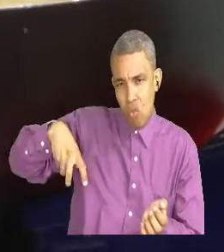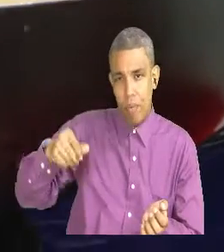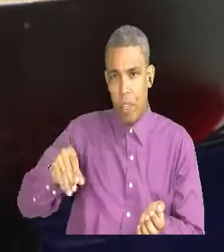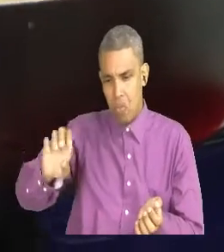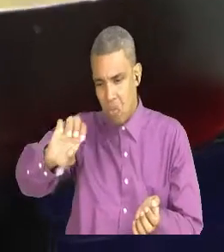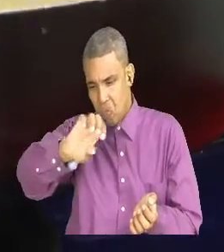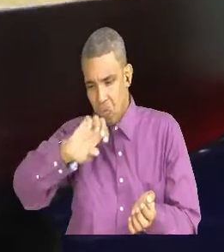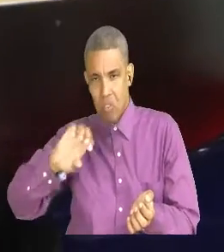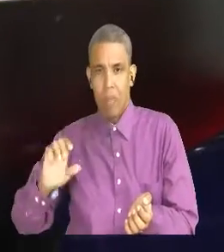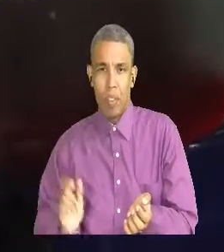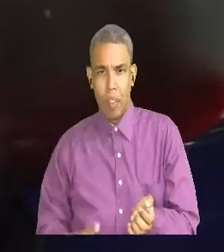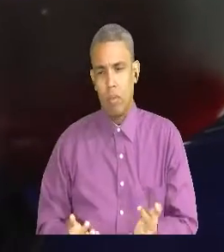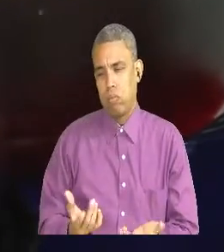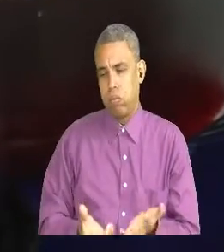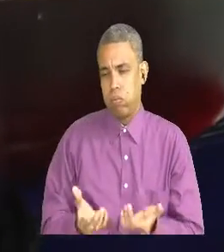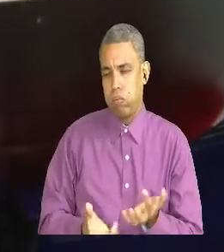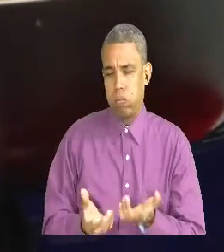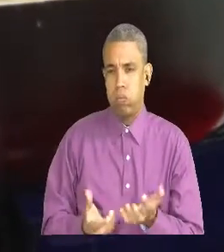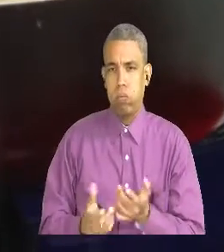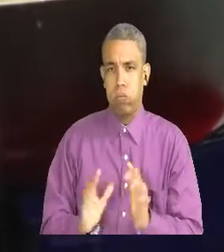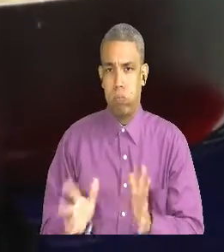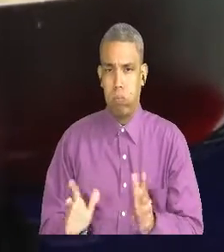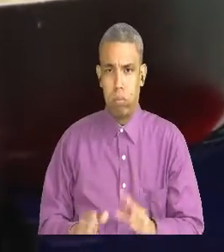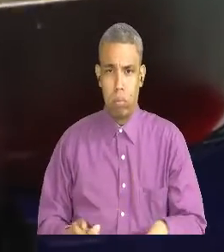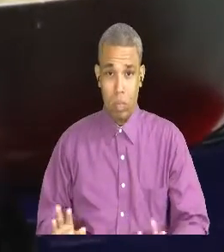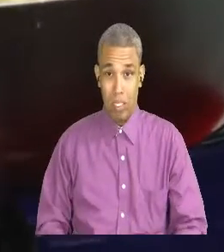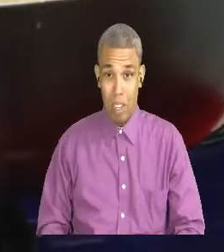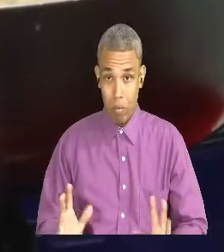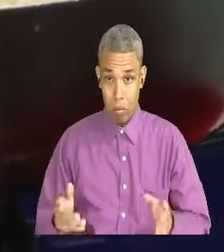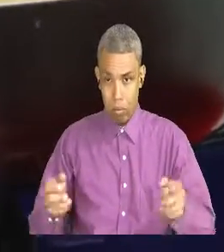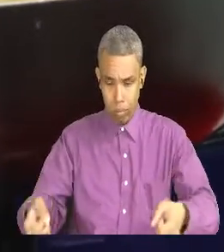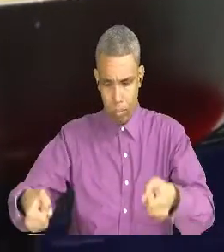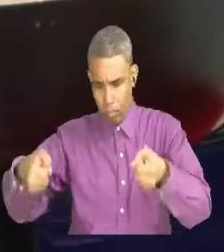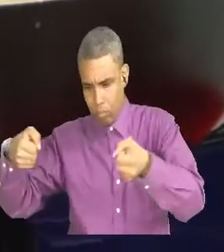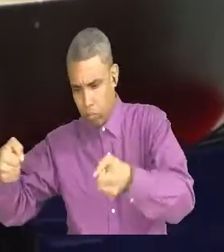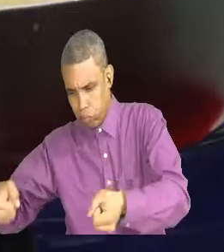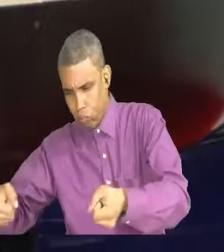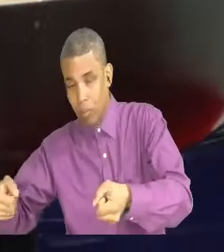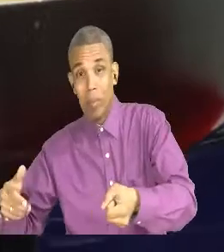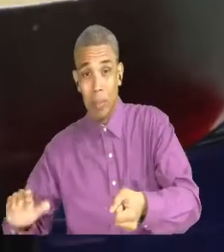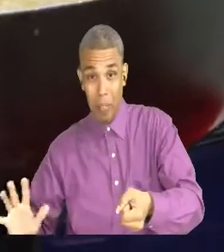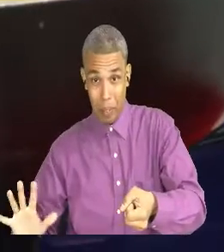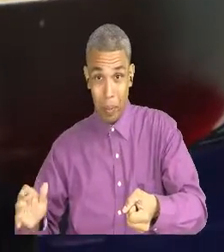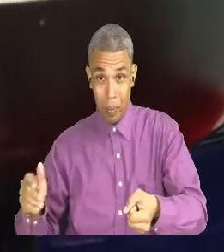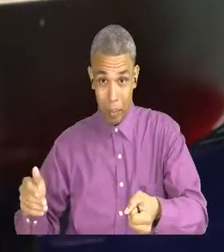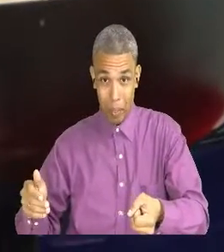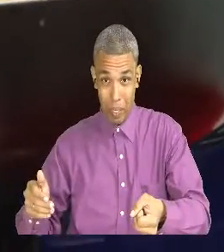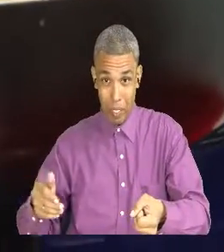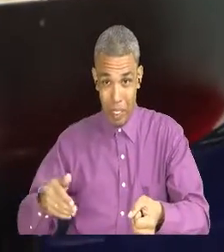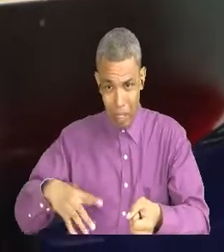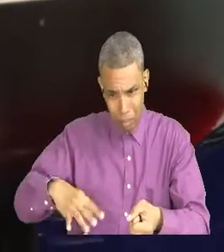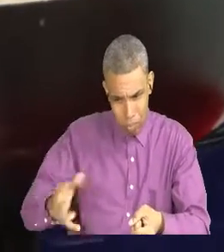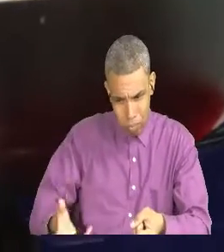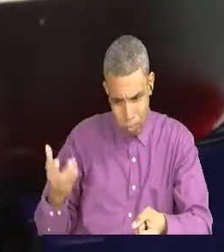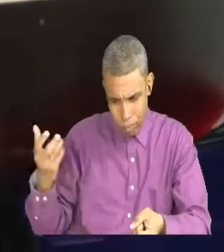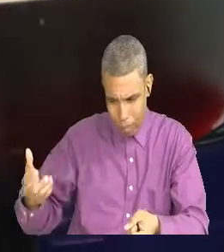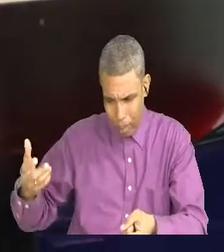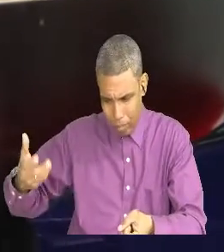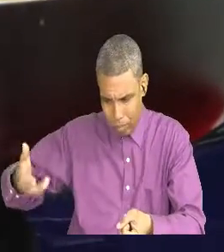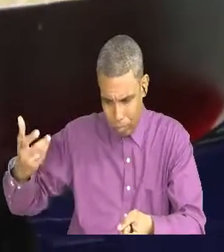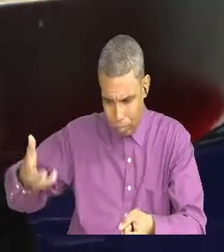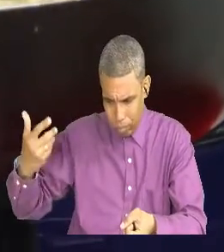Se mantiene. Bueno, se le está constantemente cambiando el agua y adicionando un poquito de vinagre. Mira, como pueden ver, acá ya está soltando